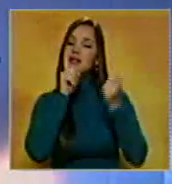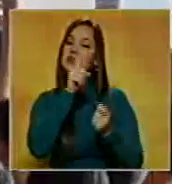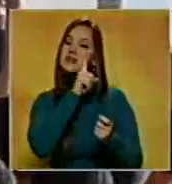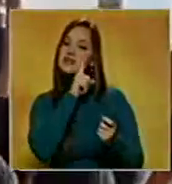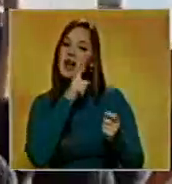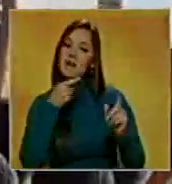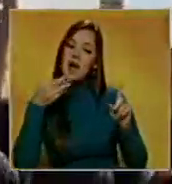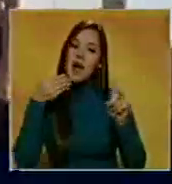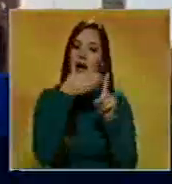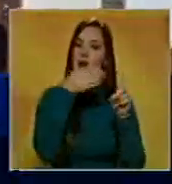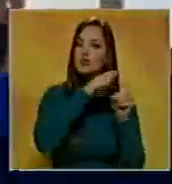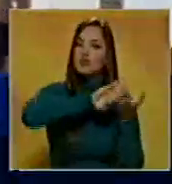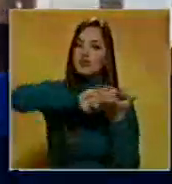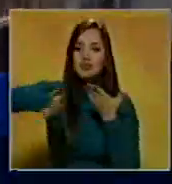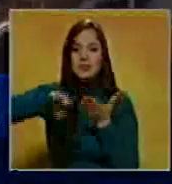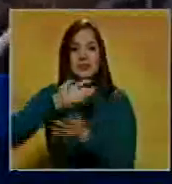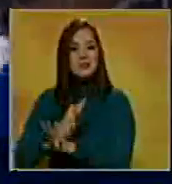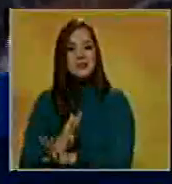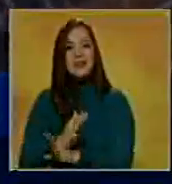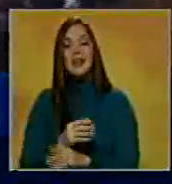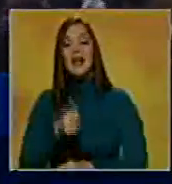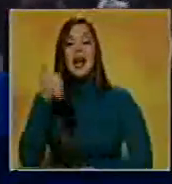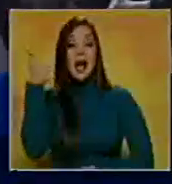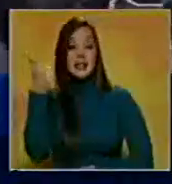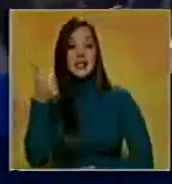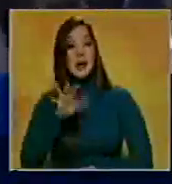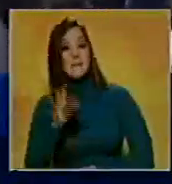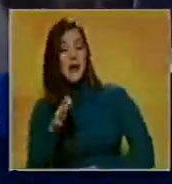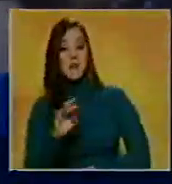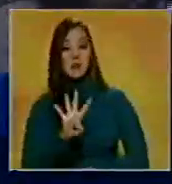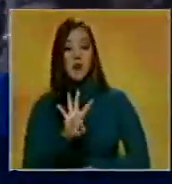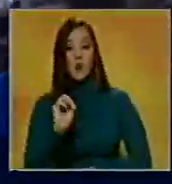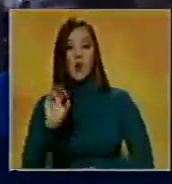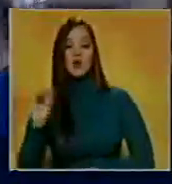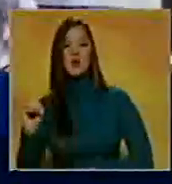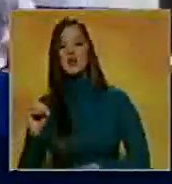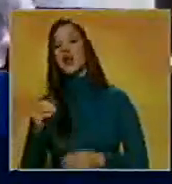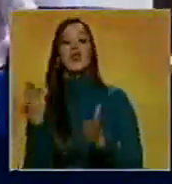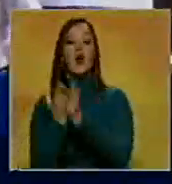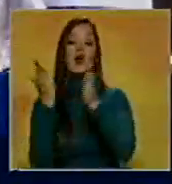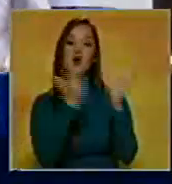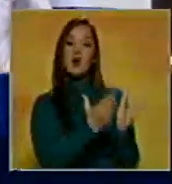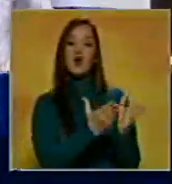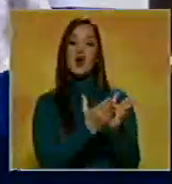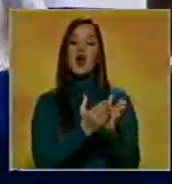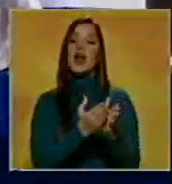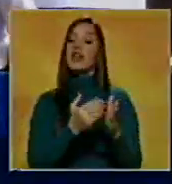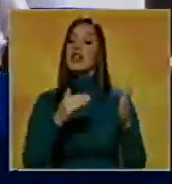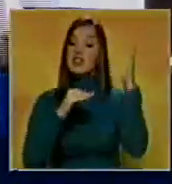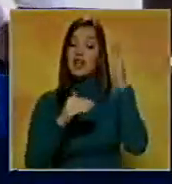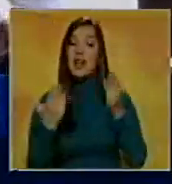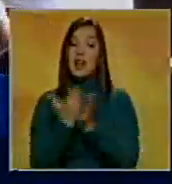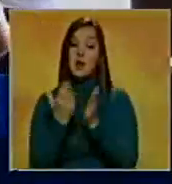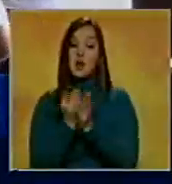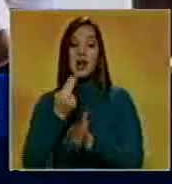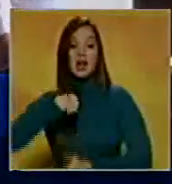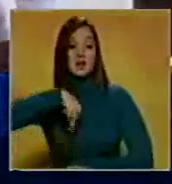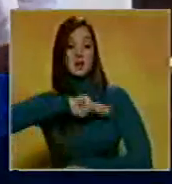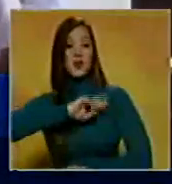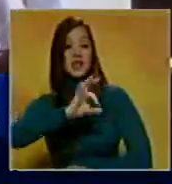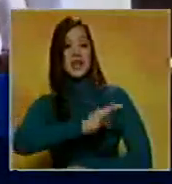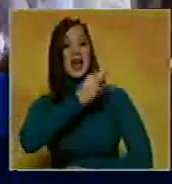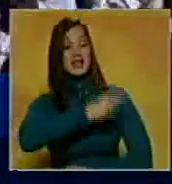juego. En San Félix, alrededor de 400 alumnos del Colegio Nuestra Señora de Fátima participaron en la charla impartida por nuestra